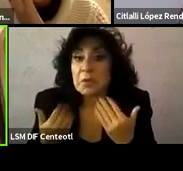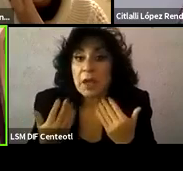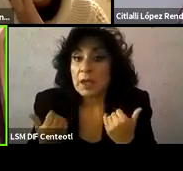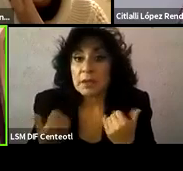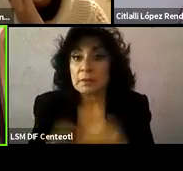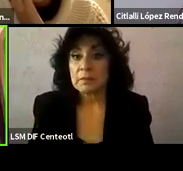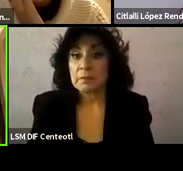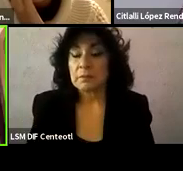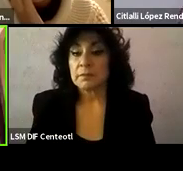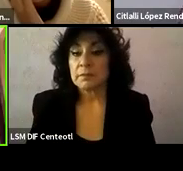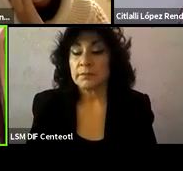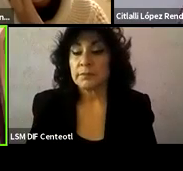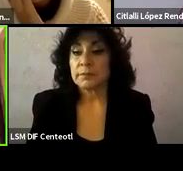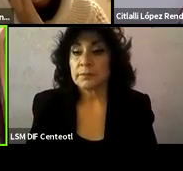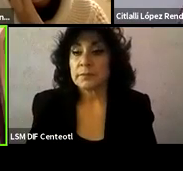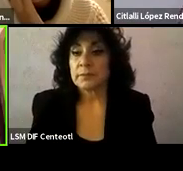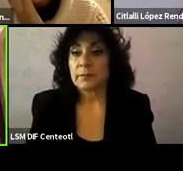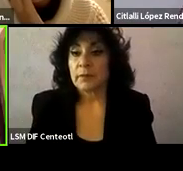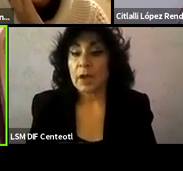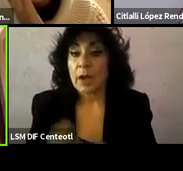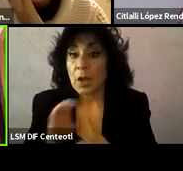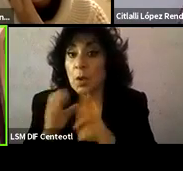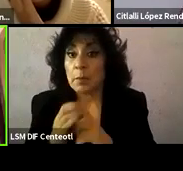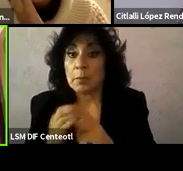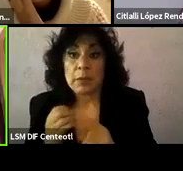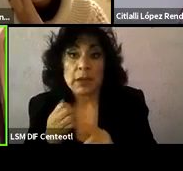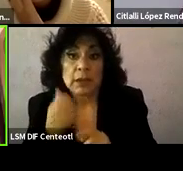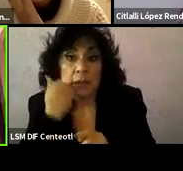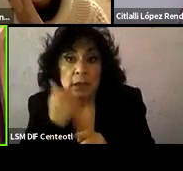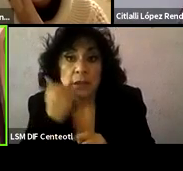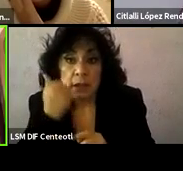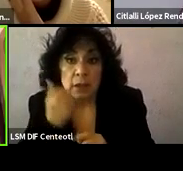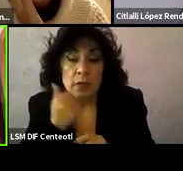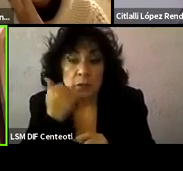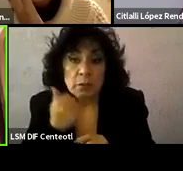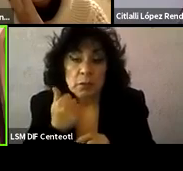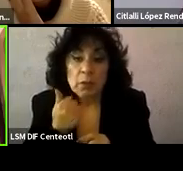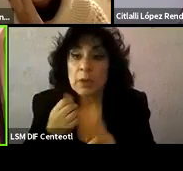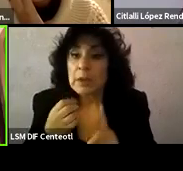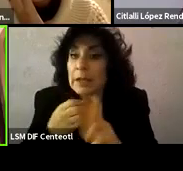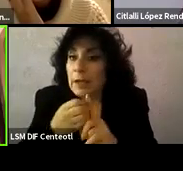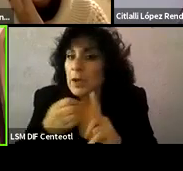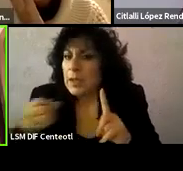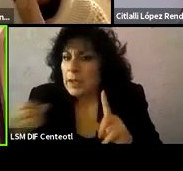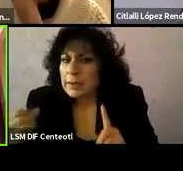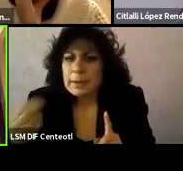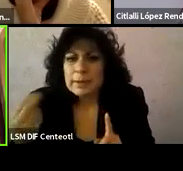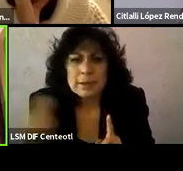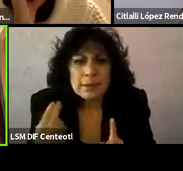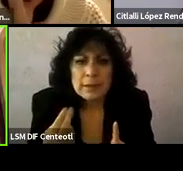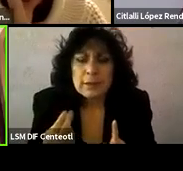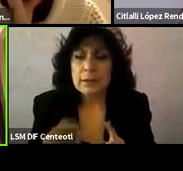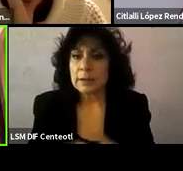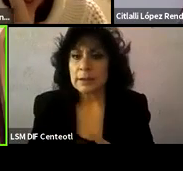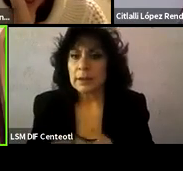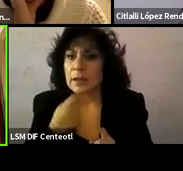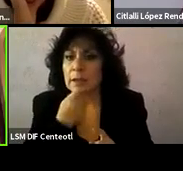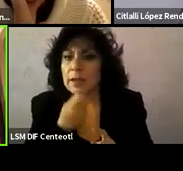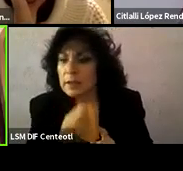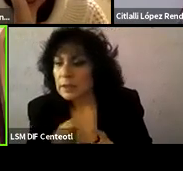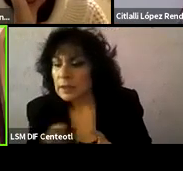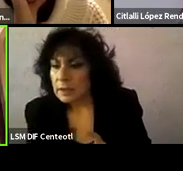¿no? Los comités estudiantiles tienen también que organizarse y tienen que decir los niños y las niñas qué quieren, tiene que